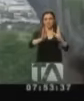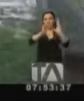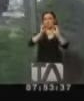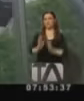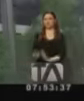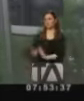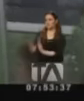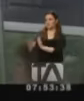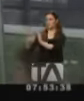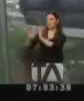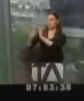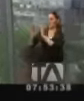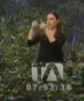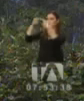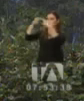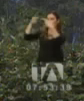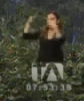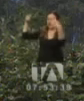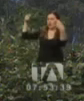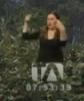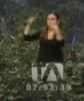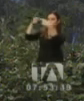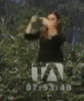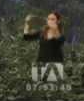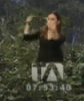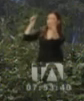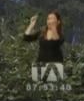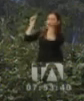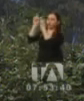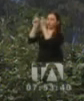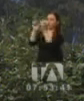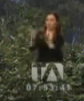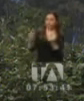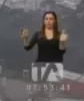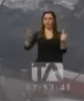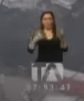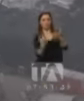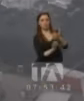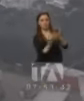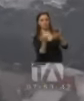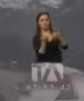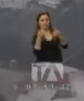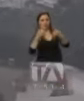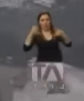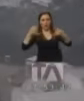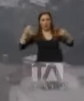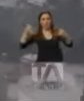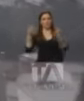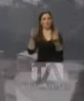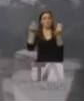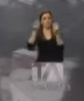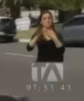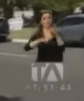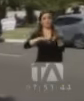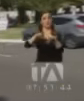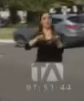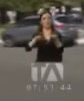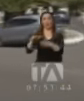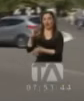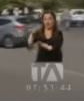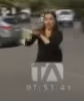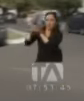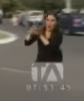dimensión de estos soportes, el tamaño de las cabinas, el tipo de motores, los cables y la ubicación de las estaciones. En